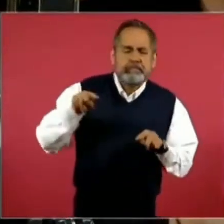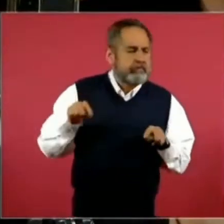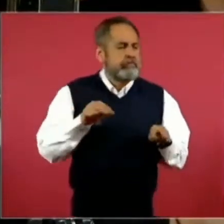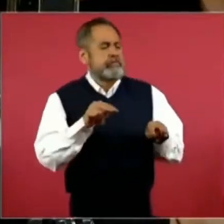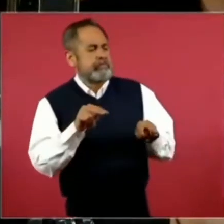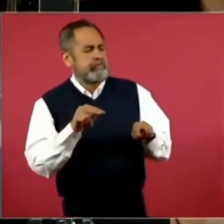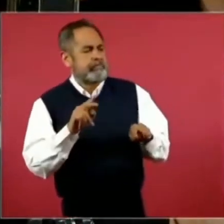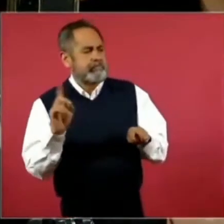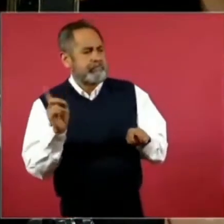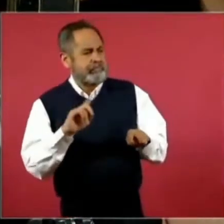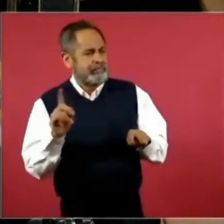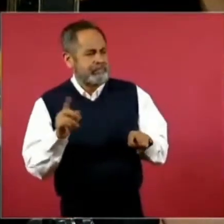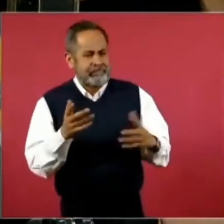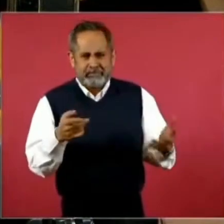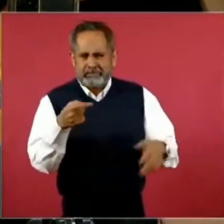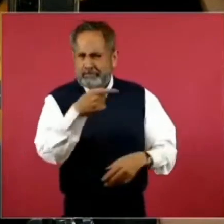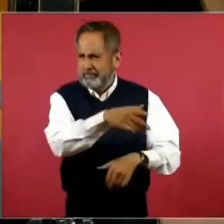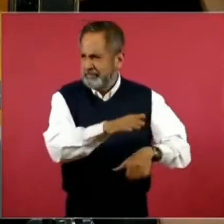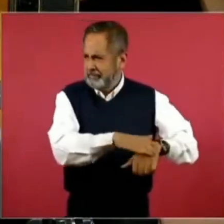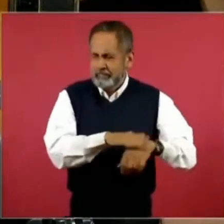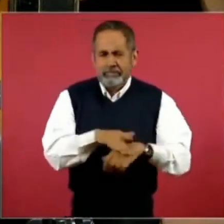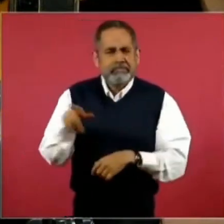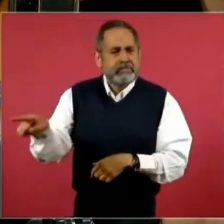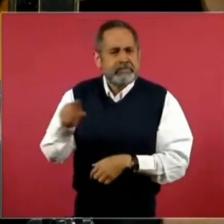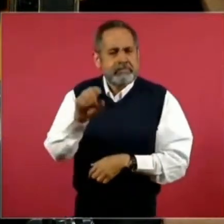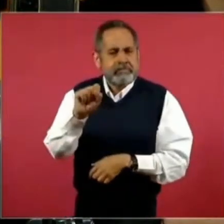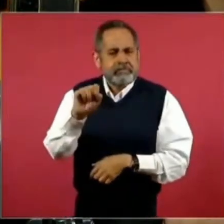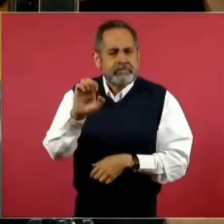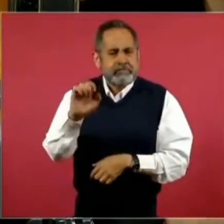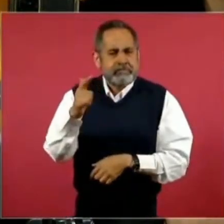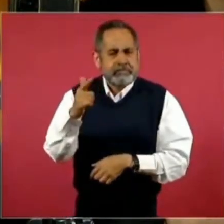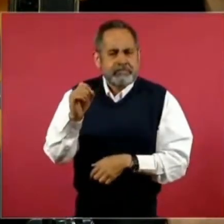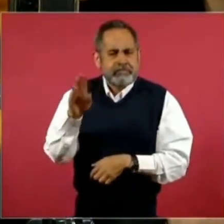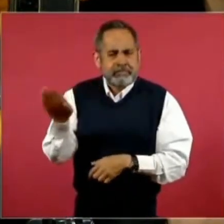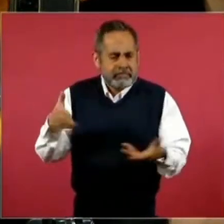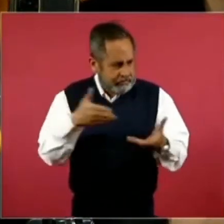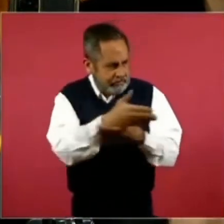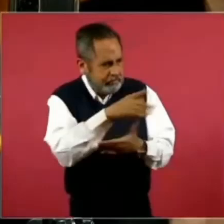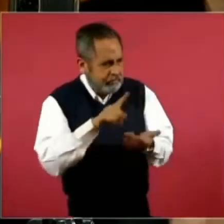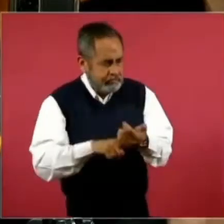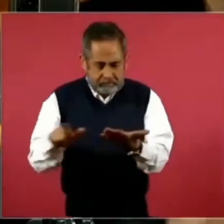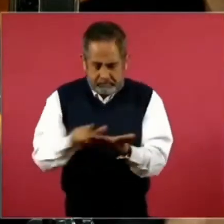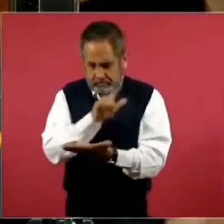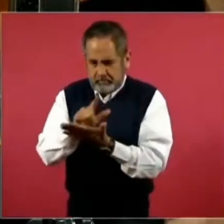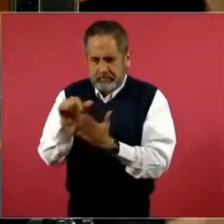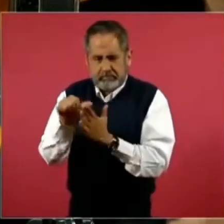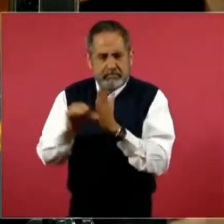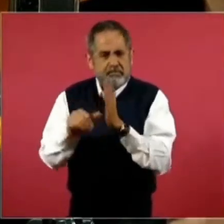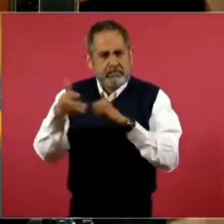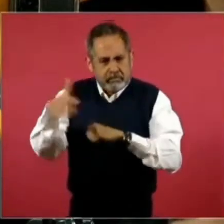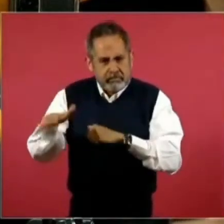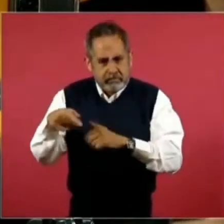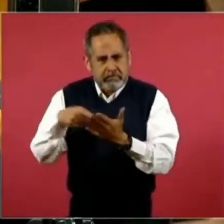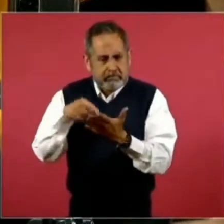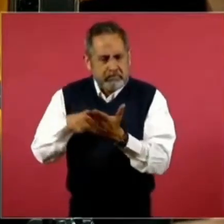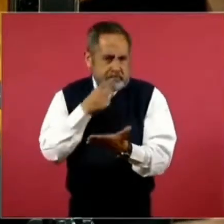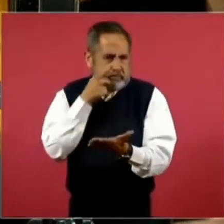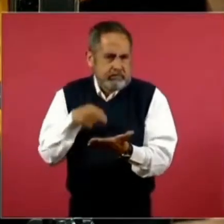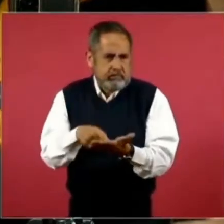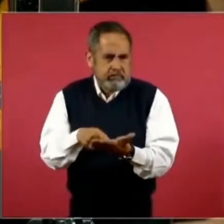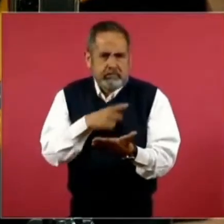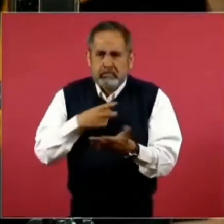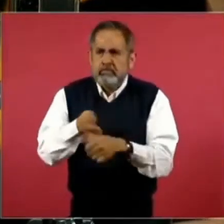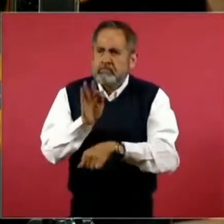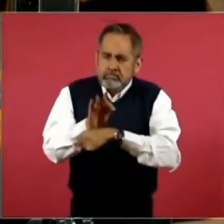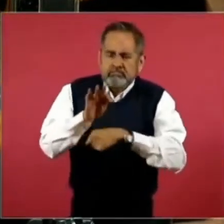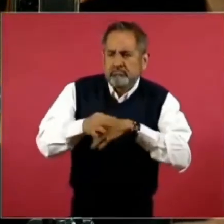de Por qué no interviene la secretaría de gobernación aplicando la Ley General de radio y televisión en su Artículo 10 se establece que hay que